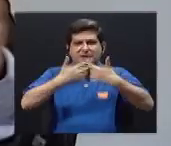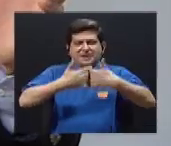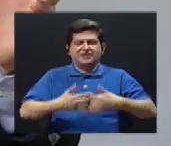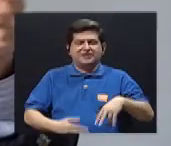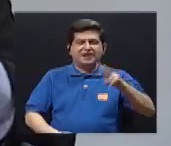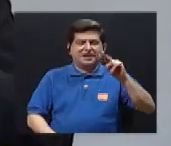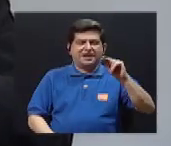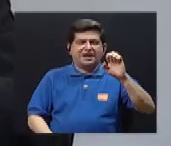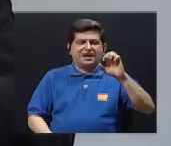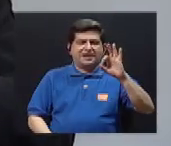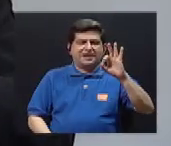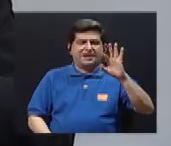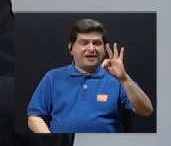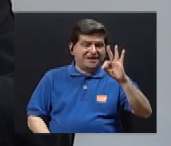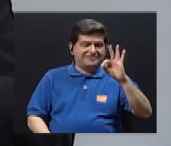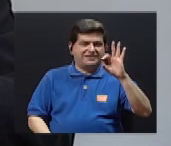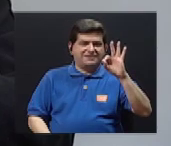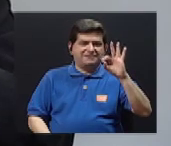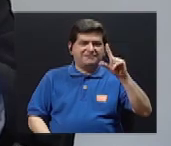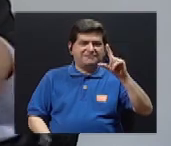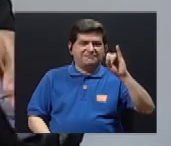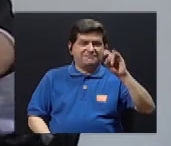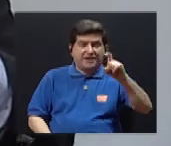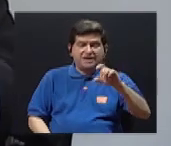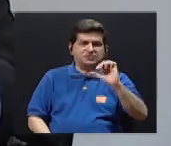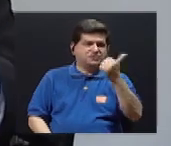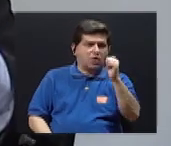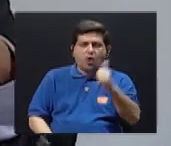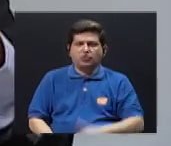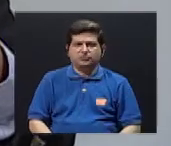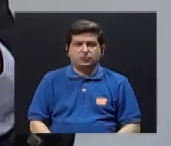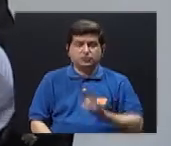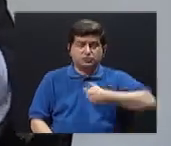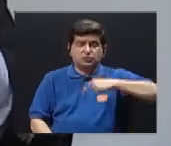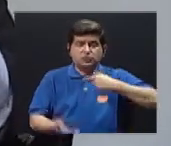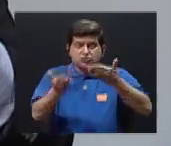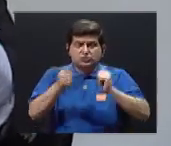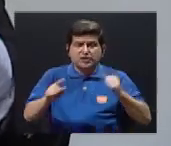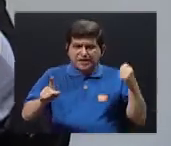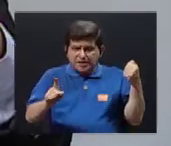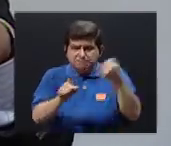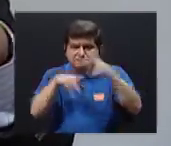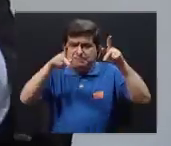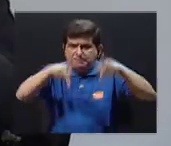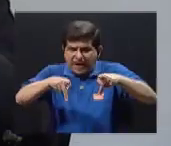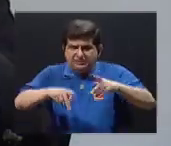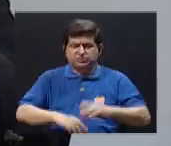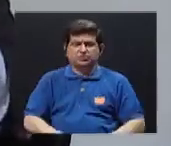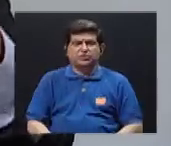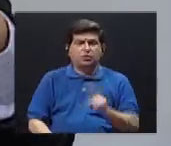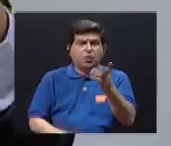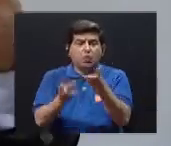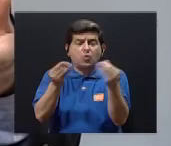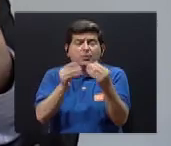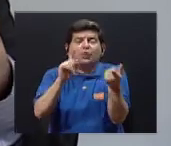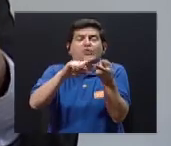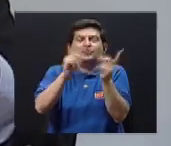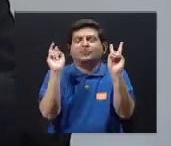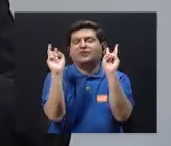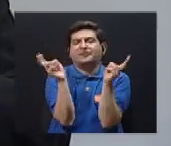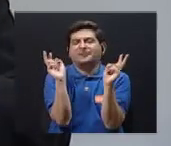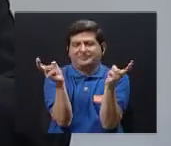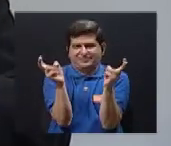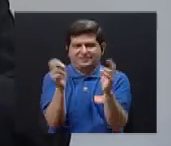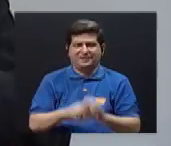como Netflix y otras, y queremos realmente, queríamos impactar a la gente y con un producto que fuera